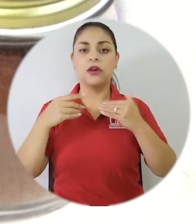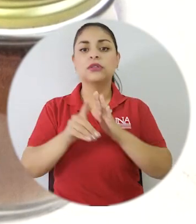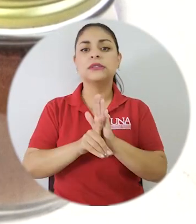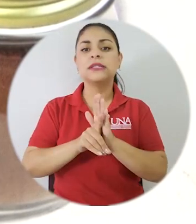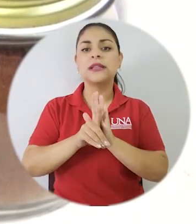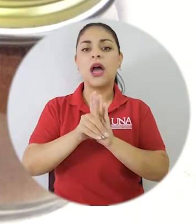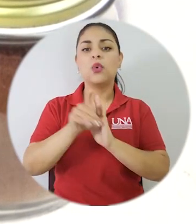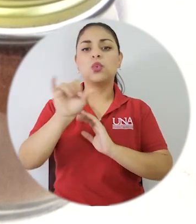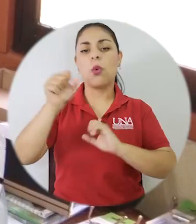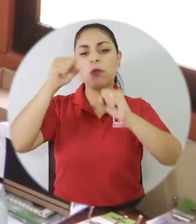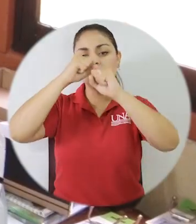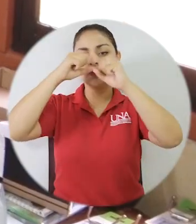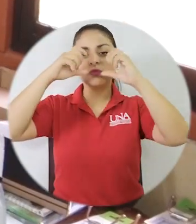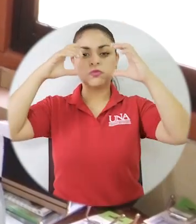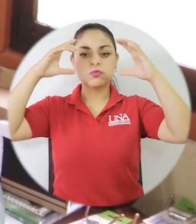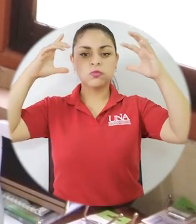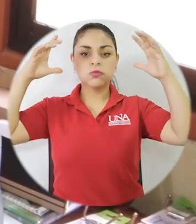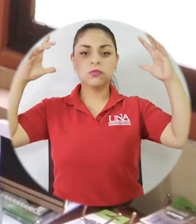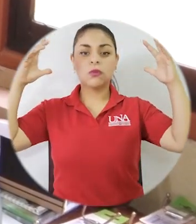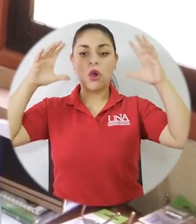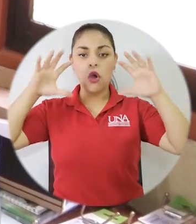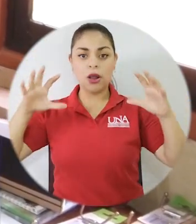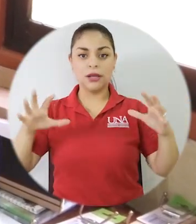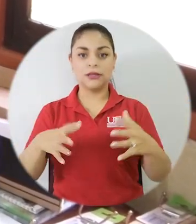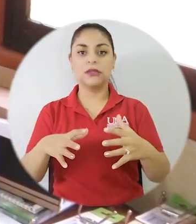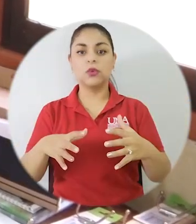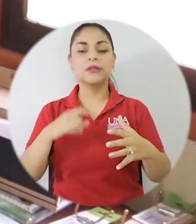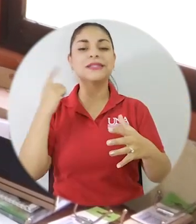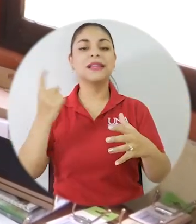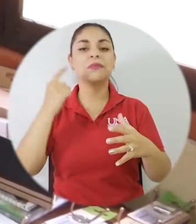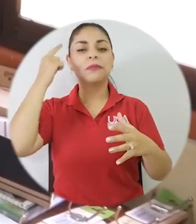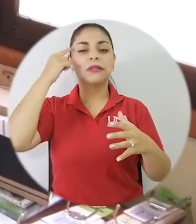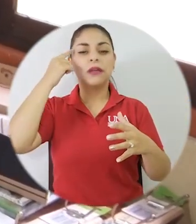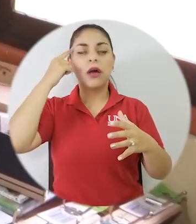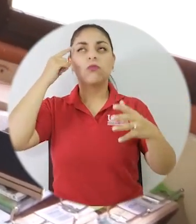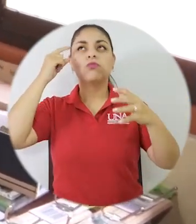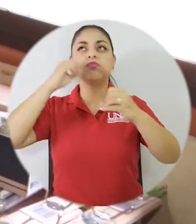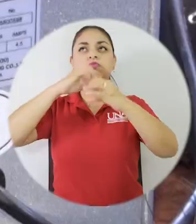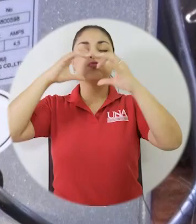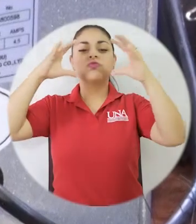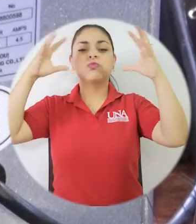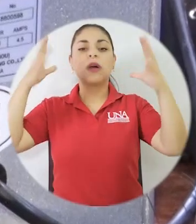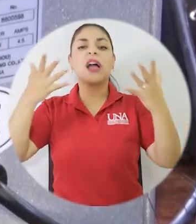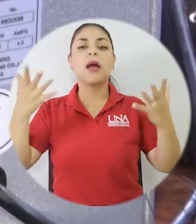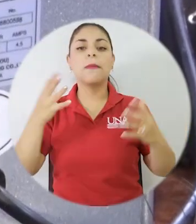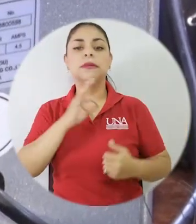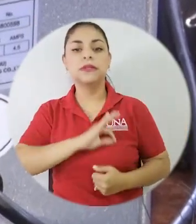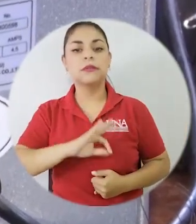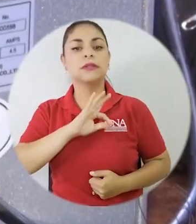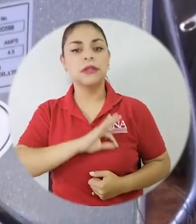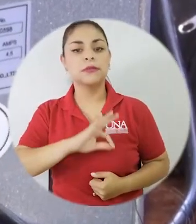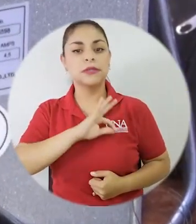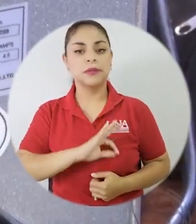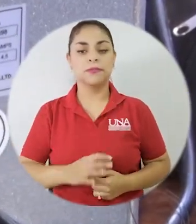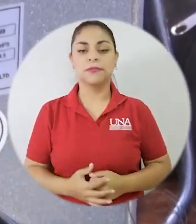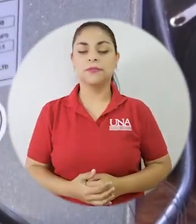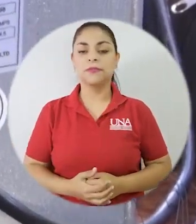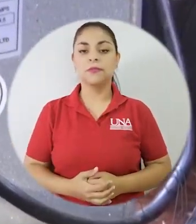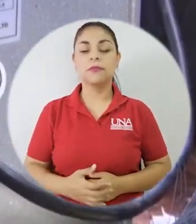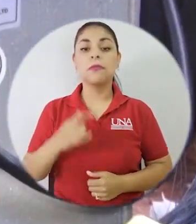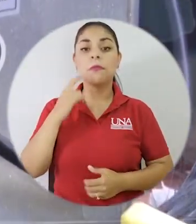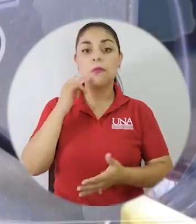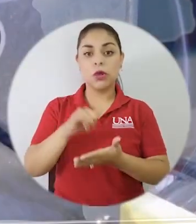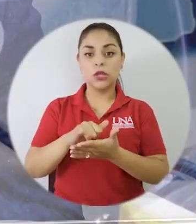imaginario colectivo, pensando siempre en el bienestar. Eh, Así que el modelo